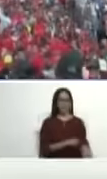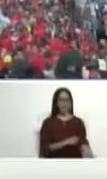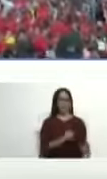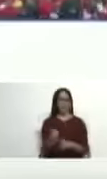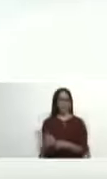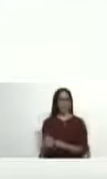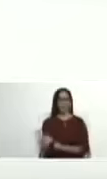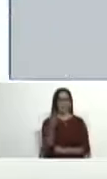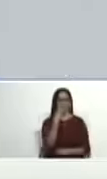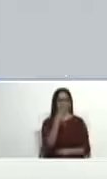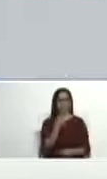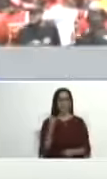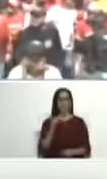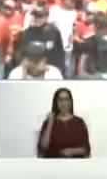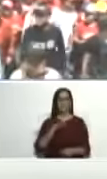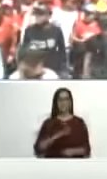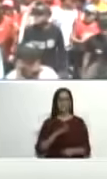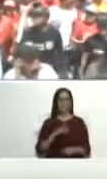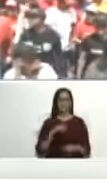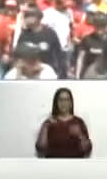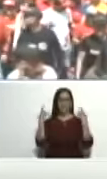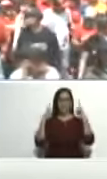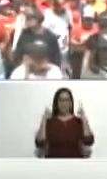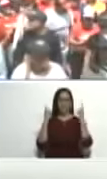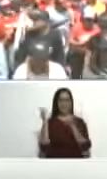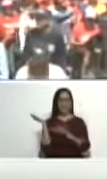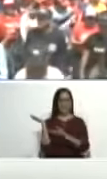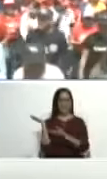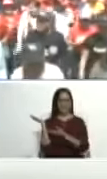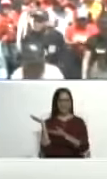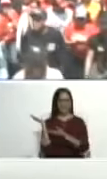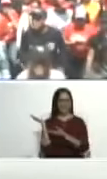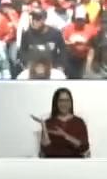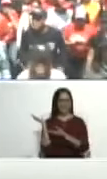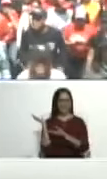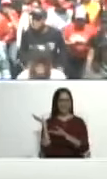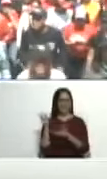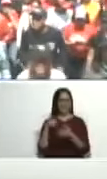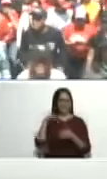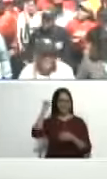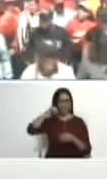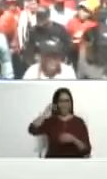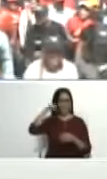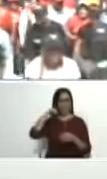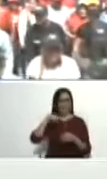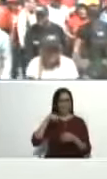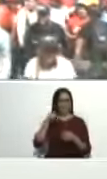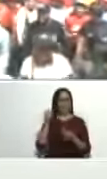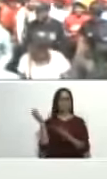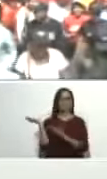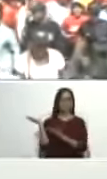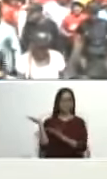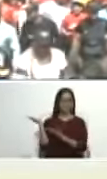cómo están los Caracas. Tenemos un videíto. ¿Tienes el videíto? ¡Adelante!